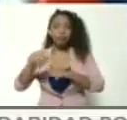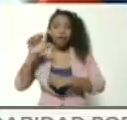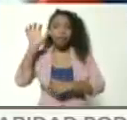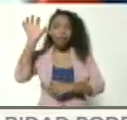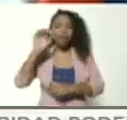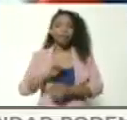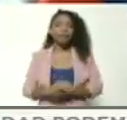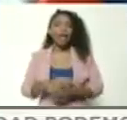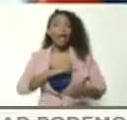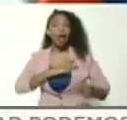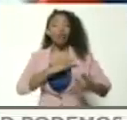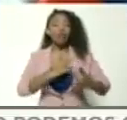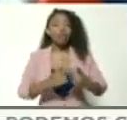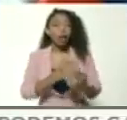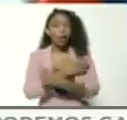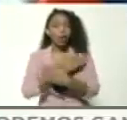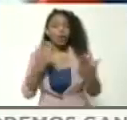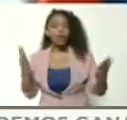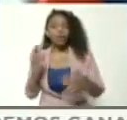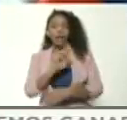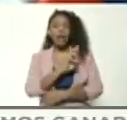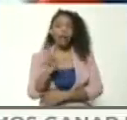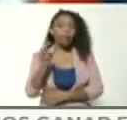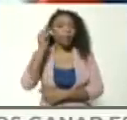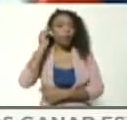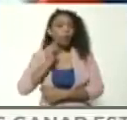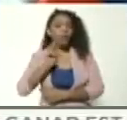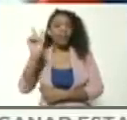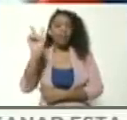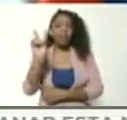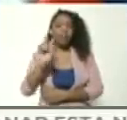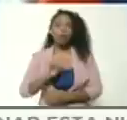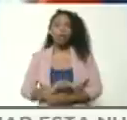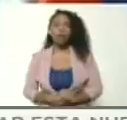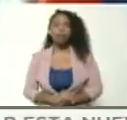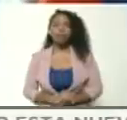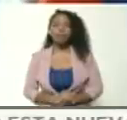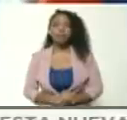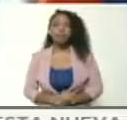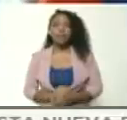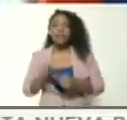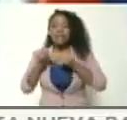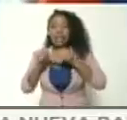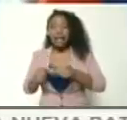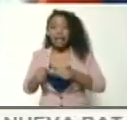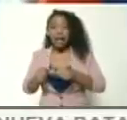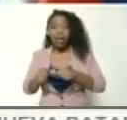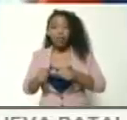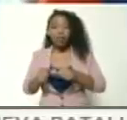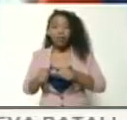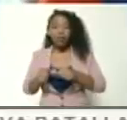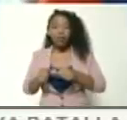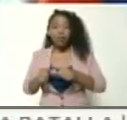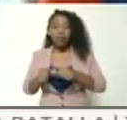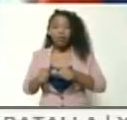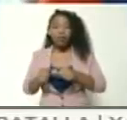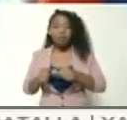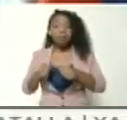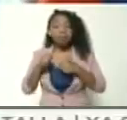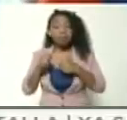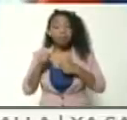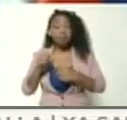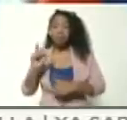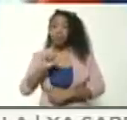La voluntad de colaboración de la República Bolivariana de Venezuela ha quedado de manifiesto, si bien